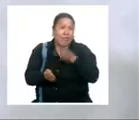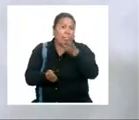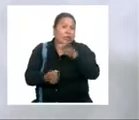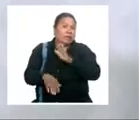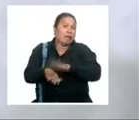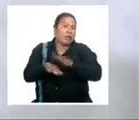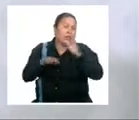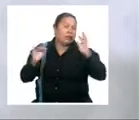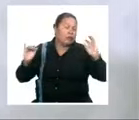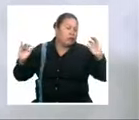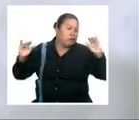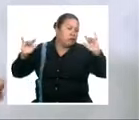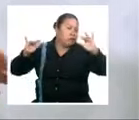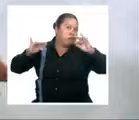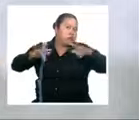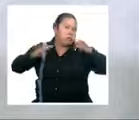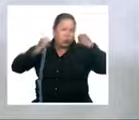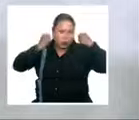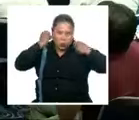crecido más el turismo